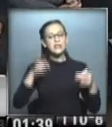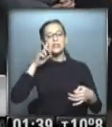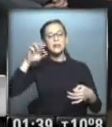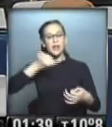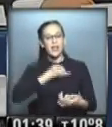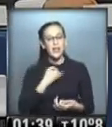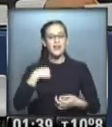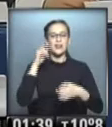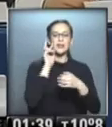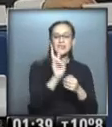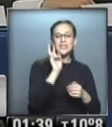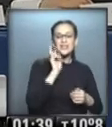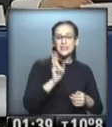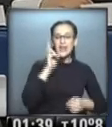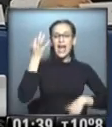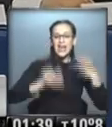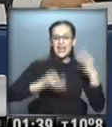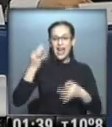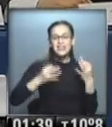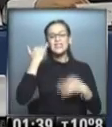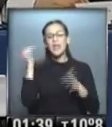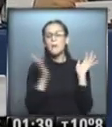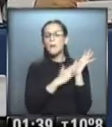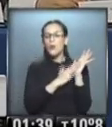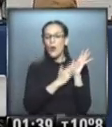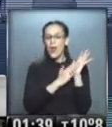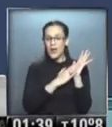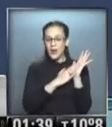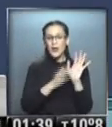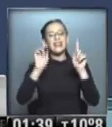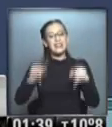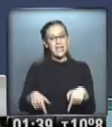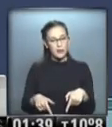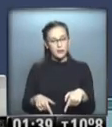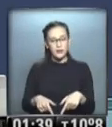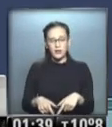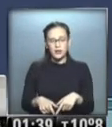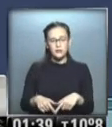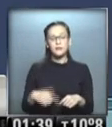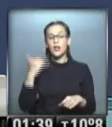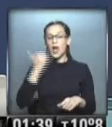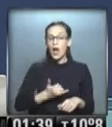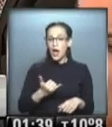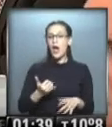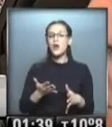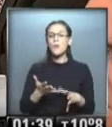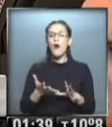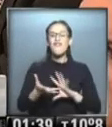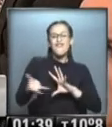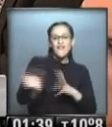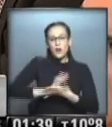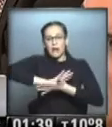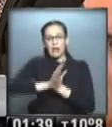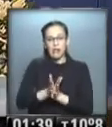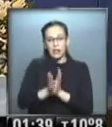los balances, bueno, estamos comprobando cómo también se hizo o se estaba haciendo una suerte de vaciamiento de